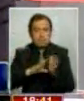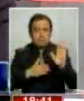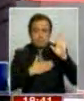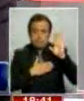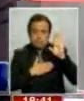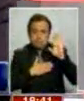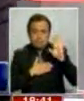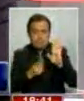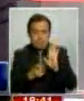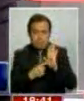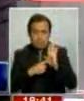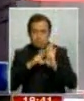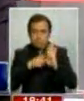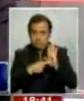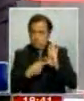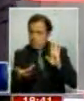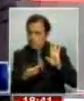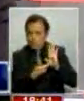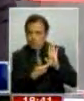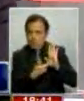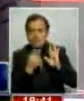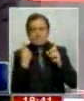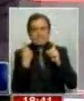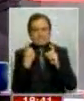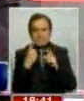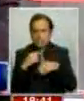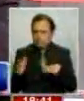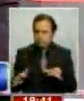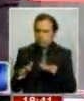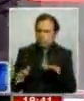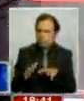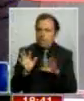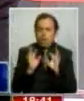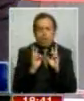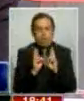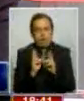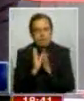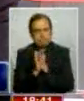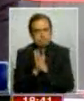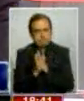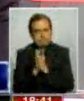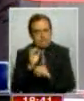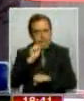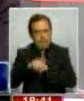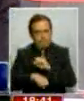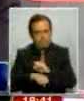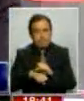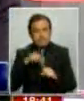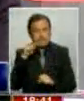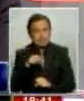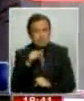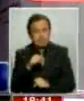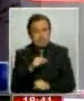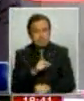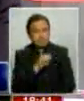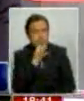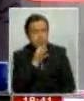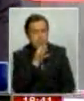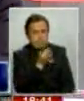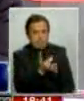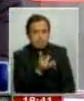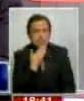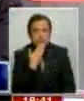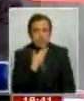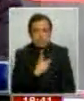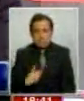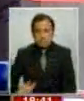está. Necesitamos, digamos, despejar esta materia. Ojalá que esté con celeridad, digamos, aprobada. Y en ese contexto, además, decirte que la